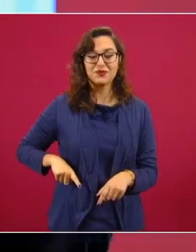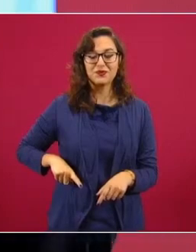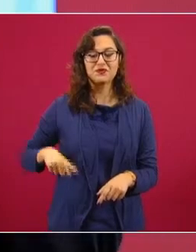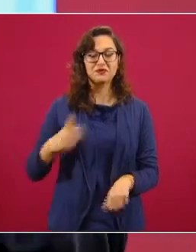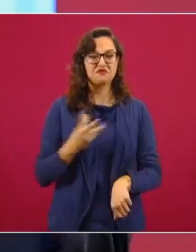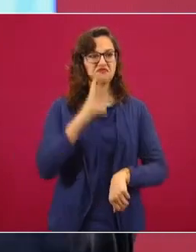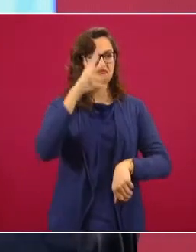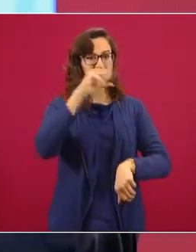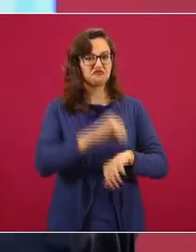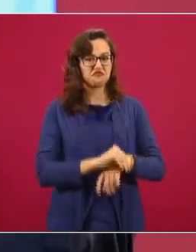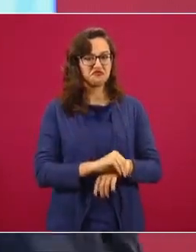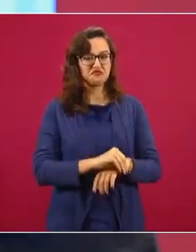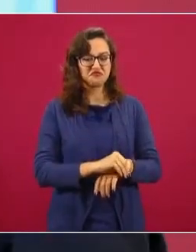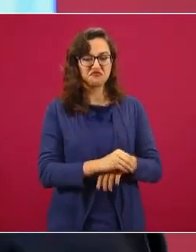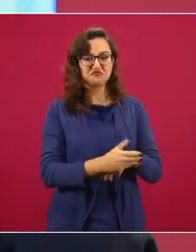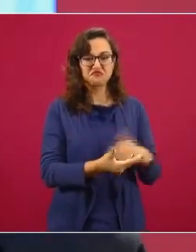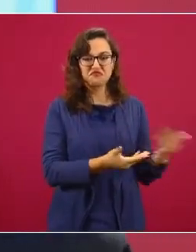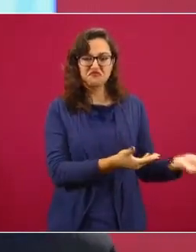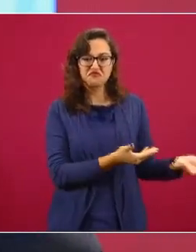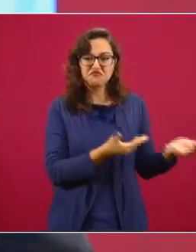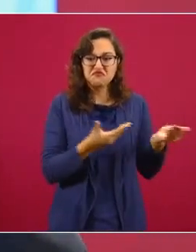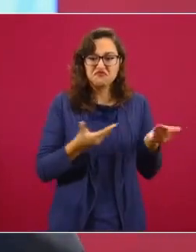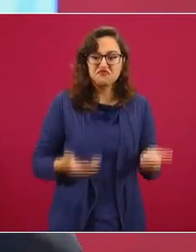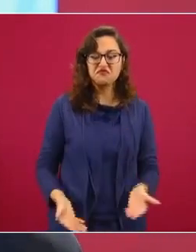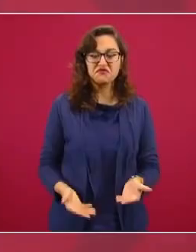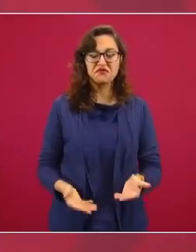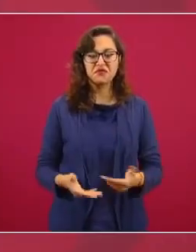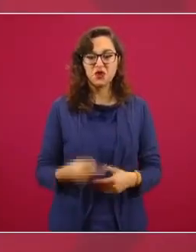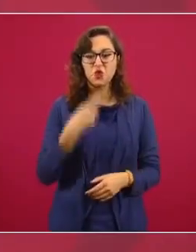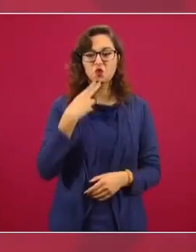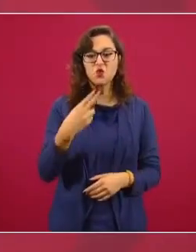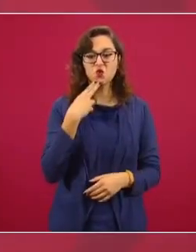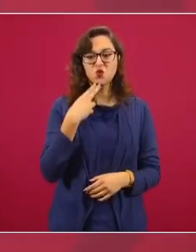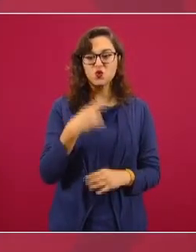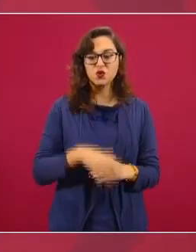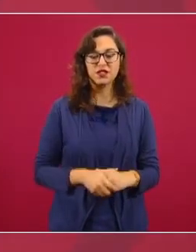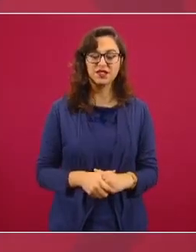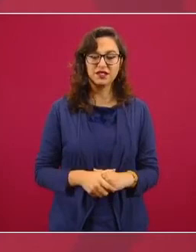que manejaban las instituciones